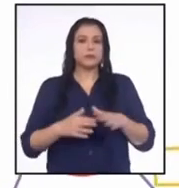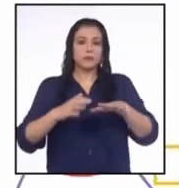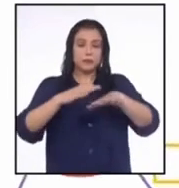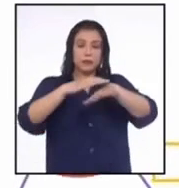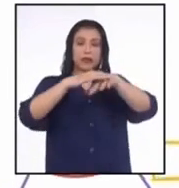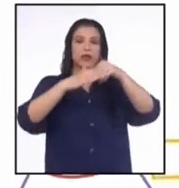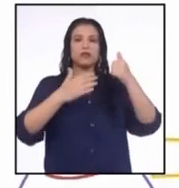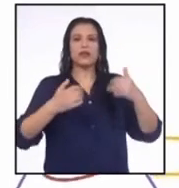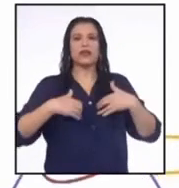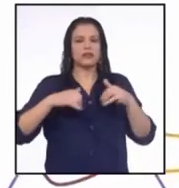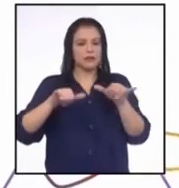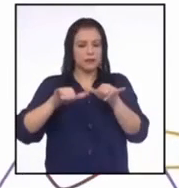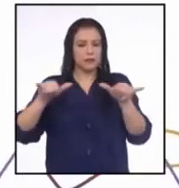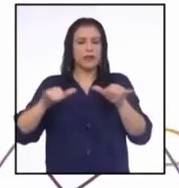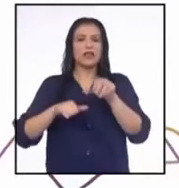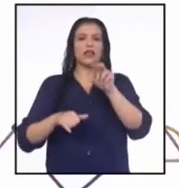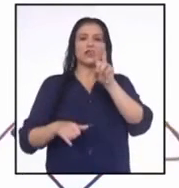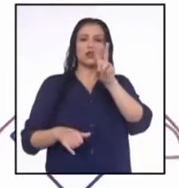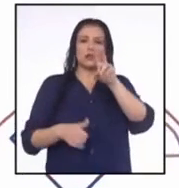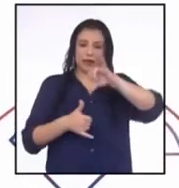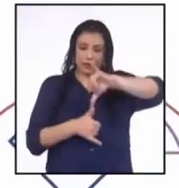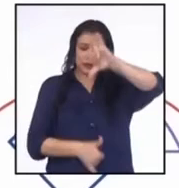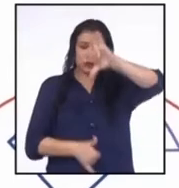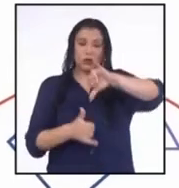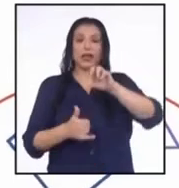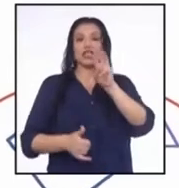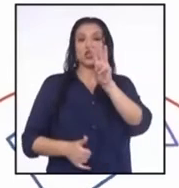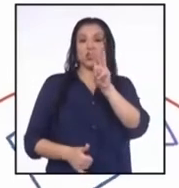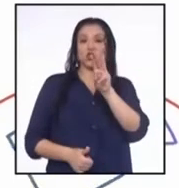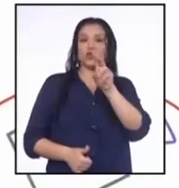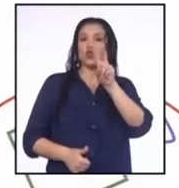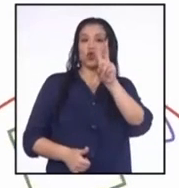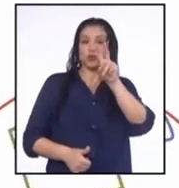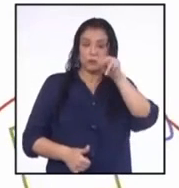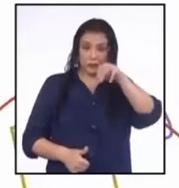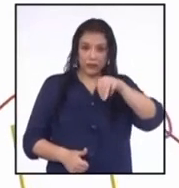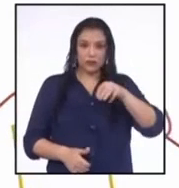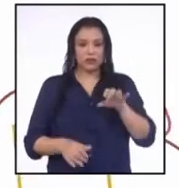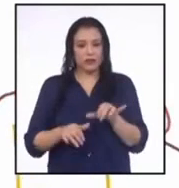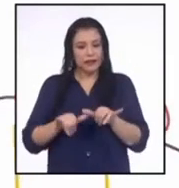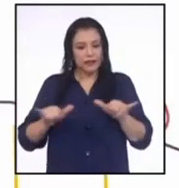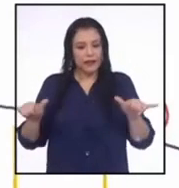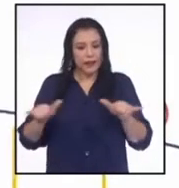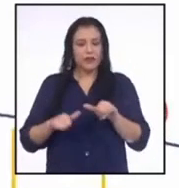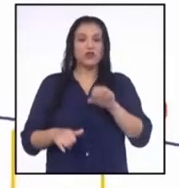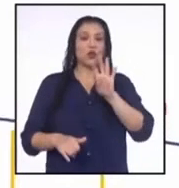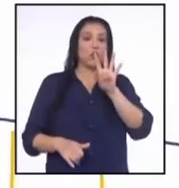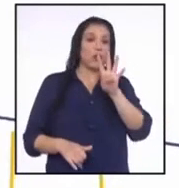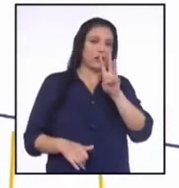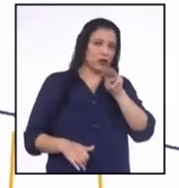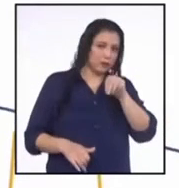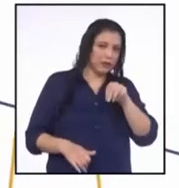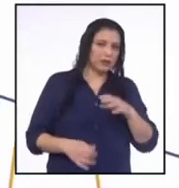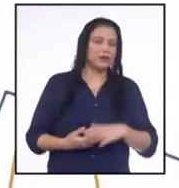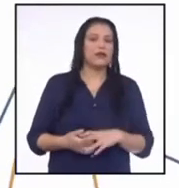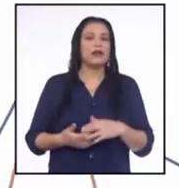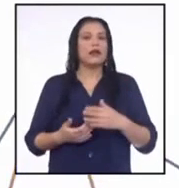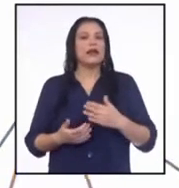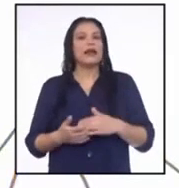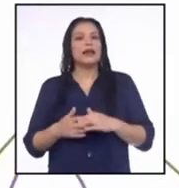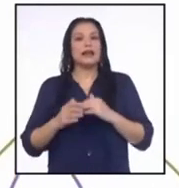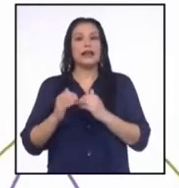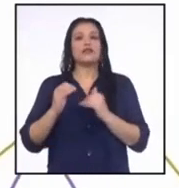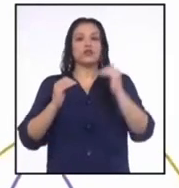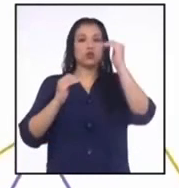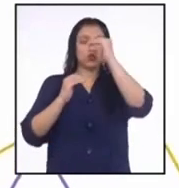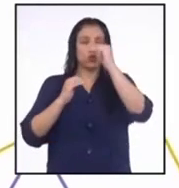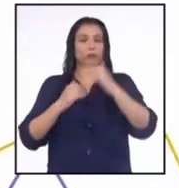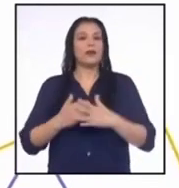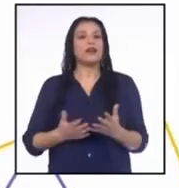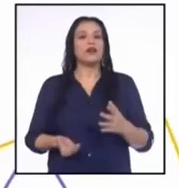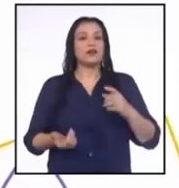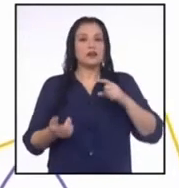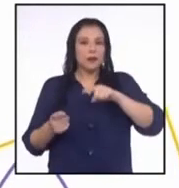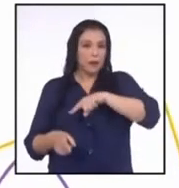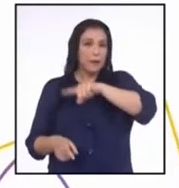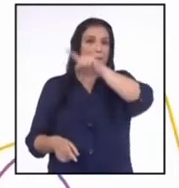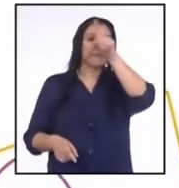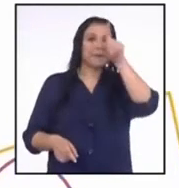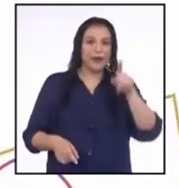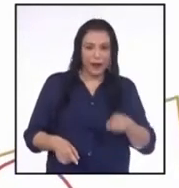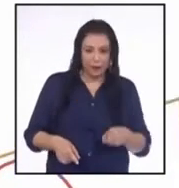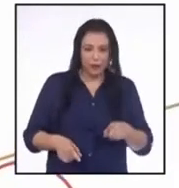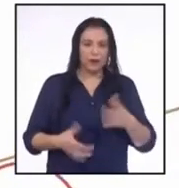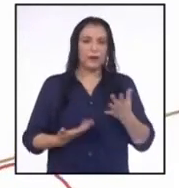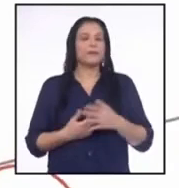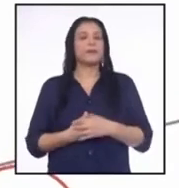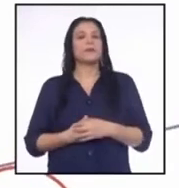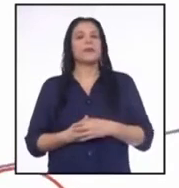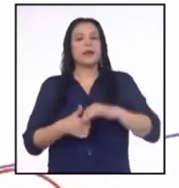inferior, que mide 2 metros de altura y 4 metros de ancho, y la parte superior de forma parabólica, que